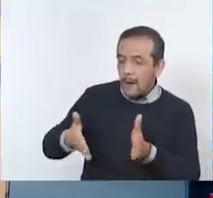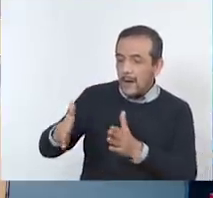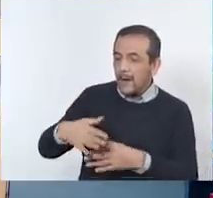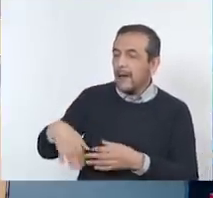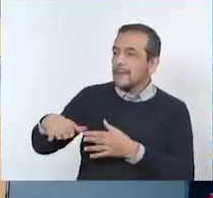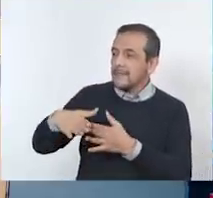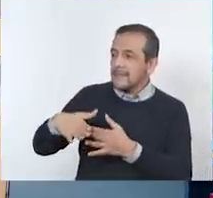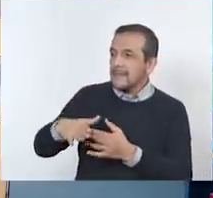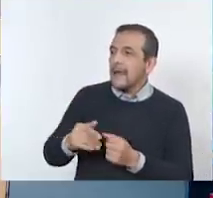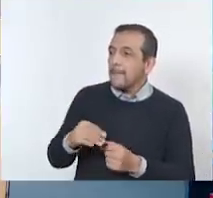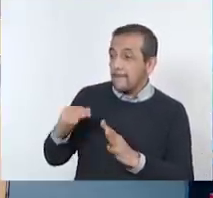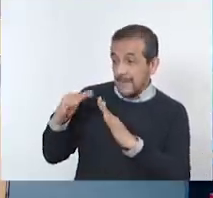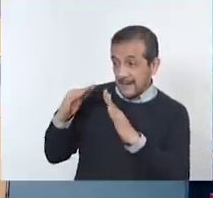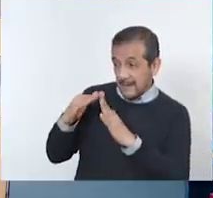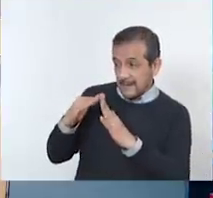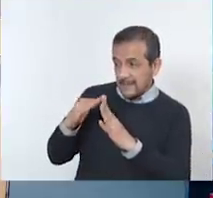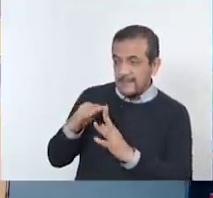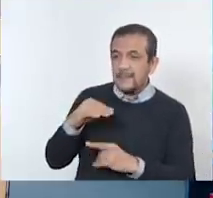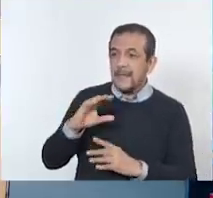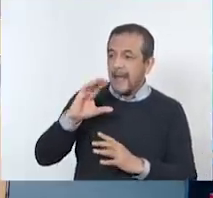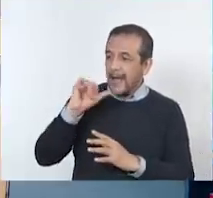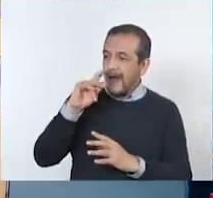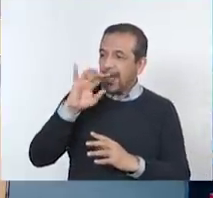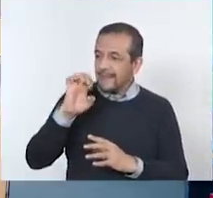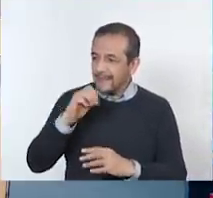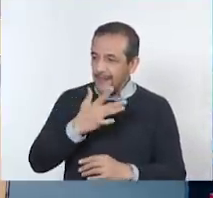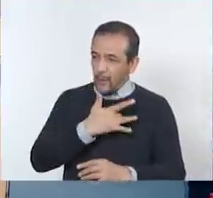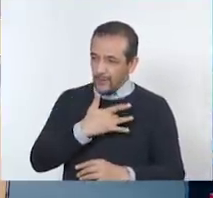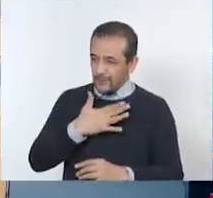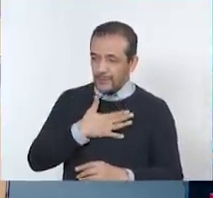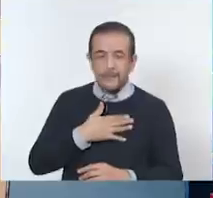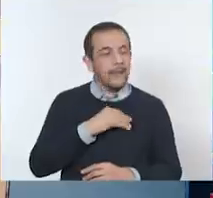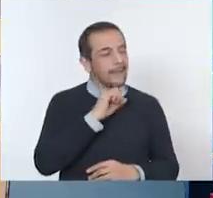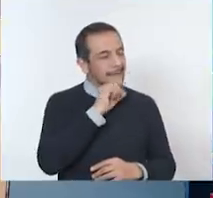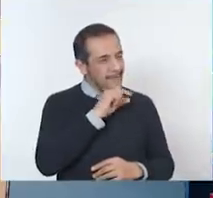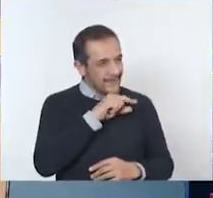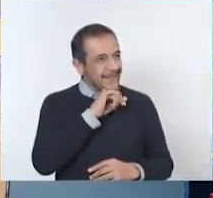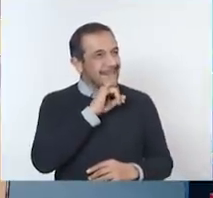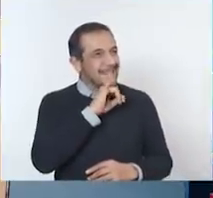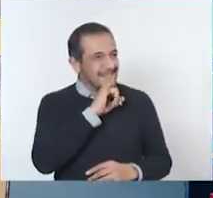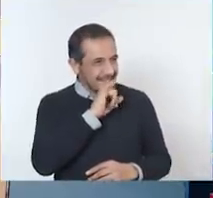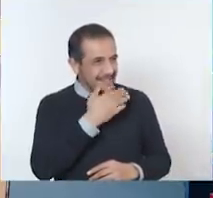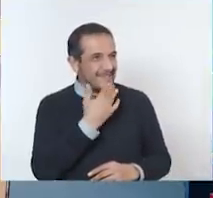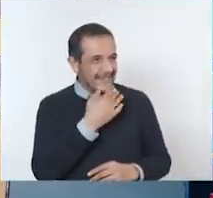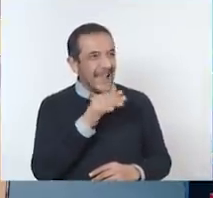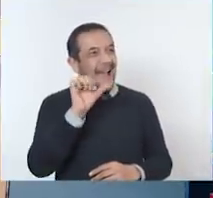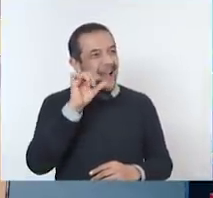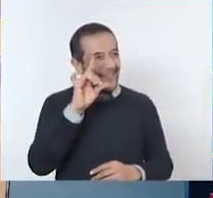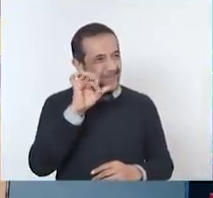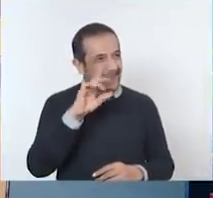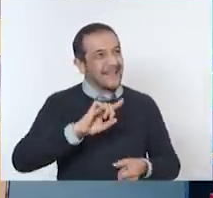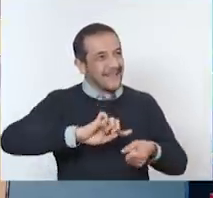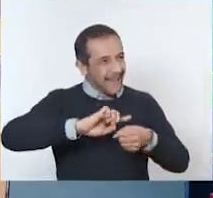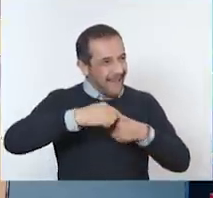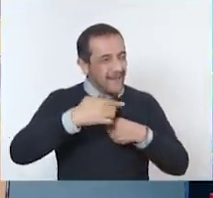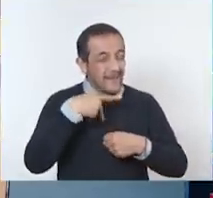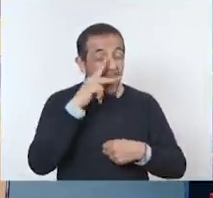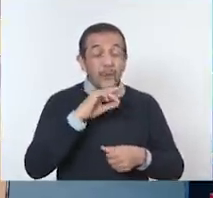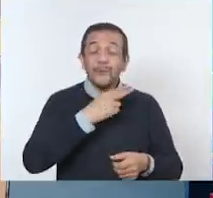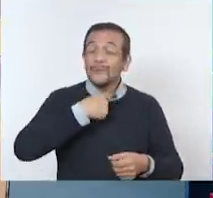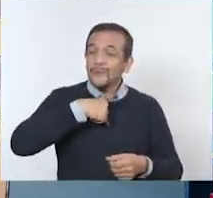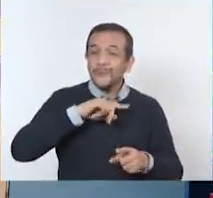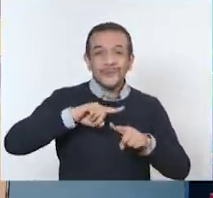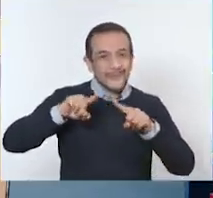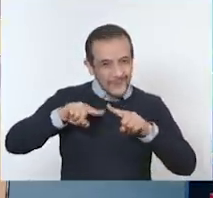casa, cate de mi corazón. Esas también son adivinanzas, pero en esta ocasión vamos a jugar otras